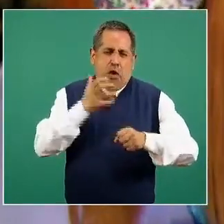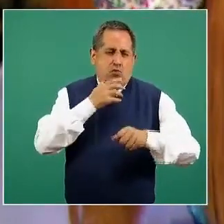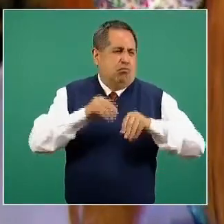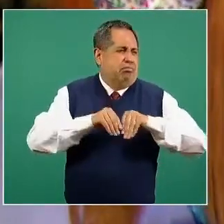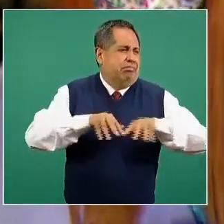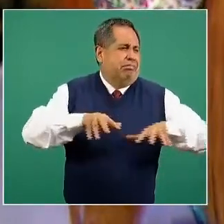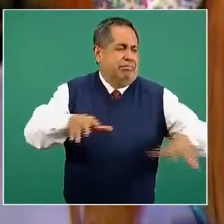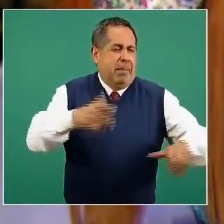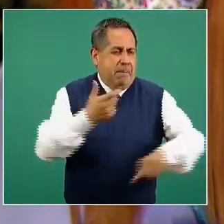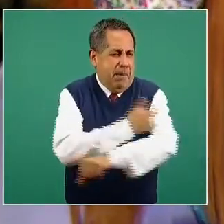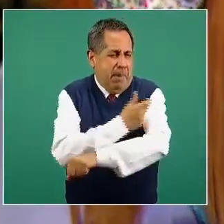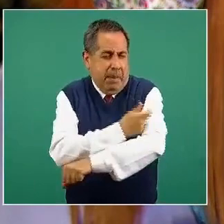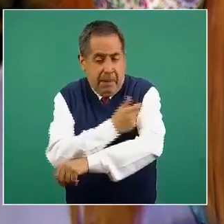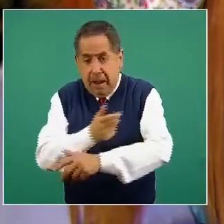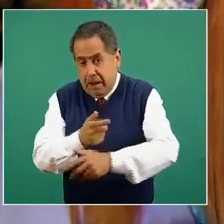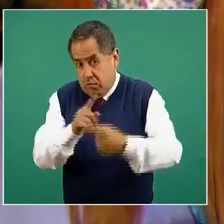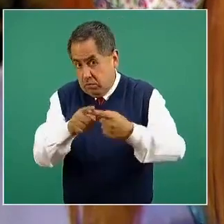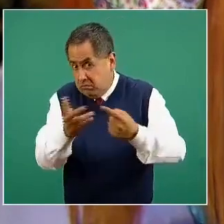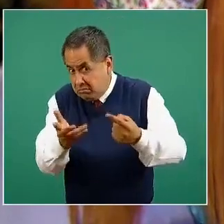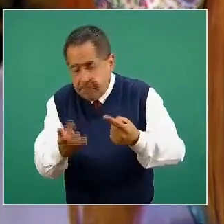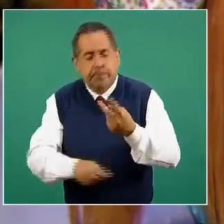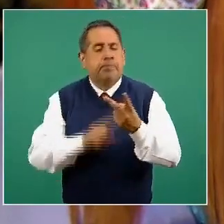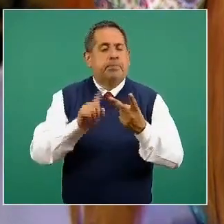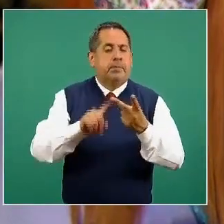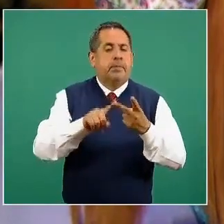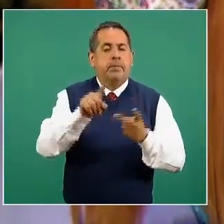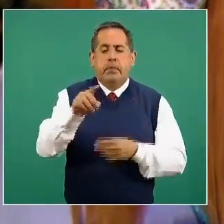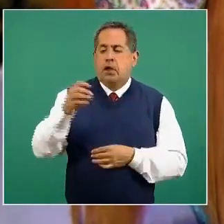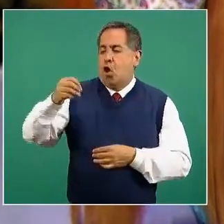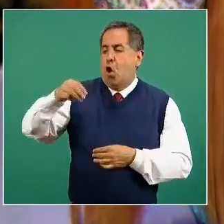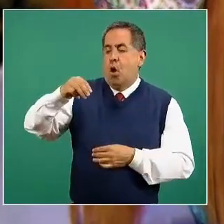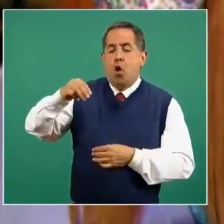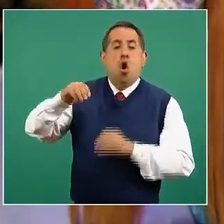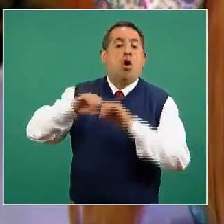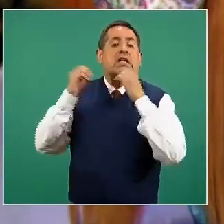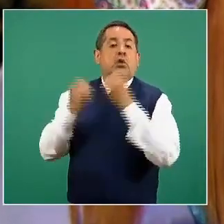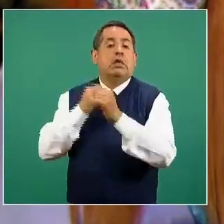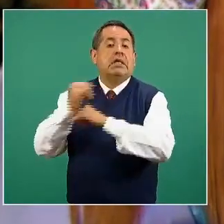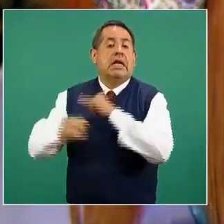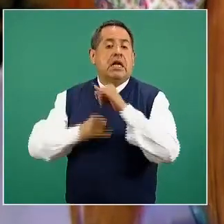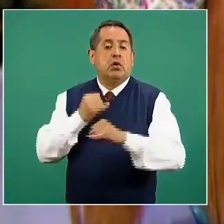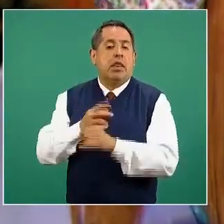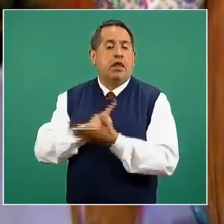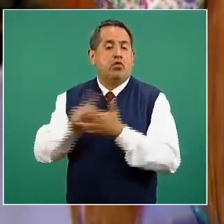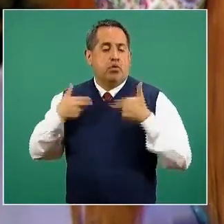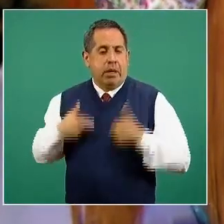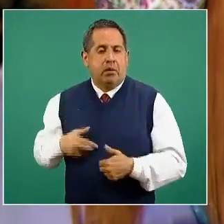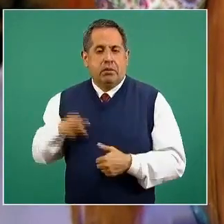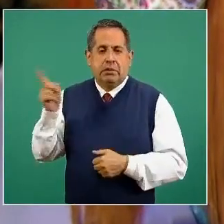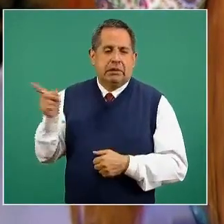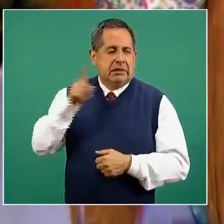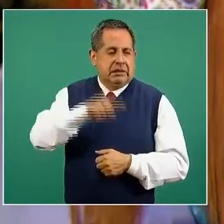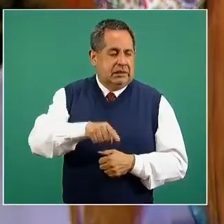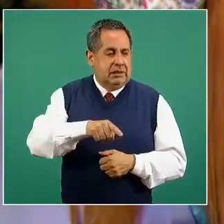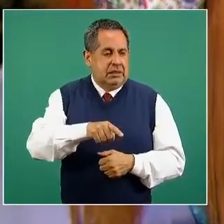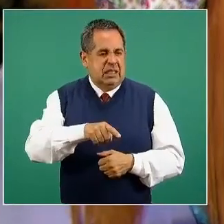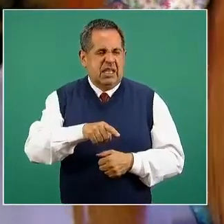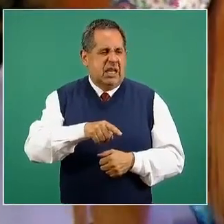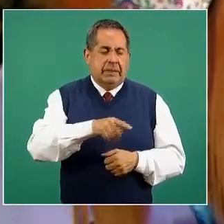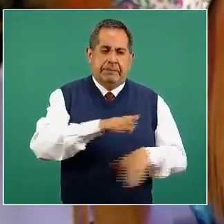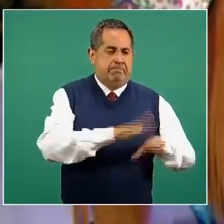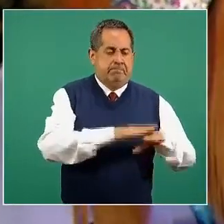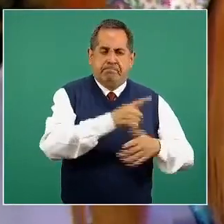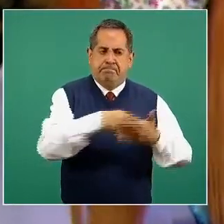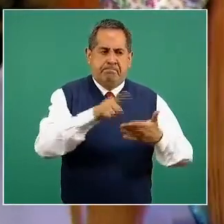una segunda, si me permite, pues la organización internacional Human Rights criticó, pues ahora sí que creo que a todos nos tocó parejo, que